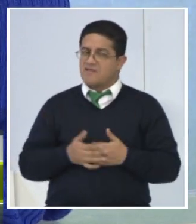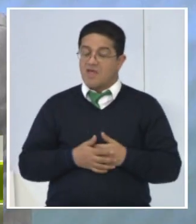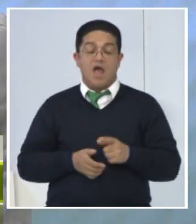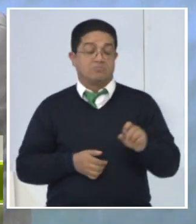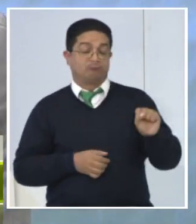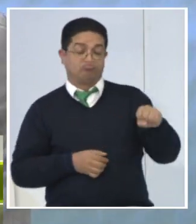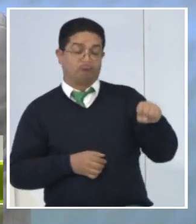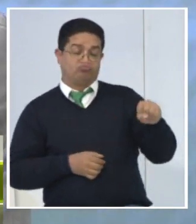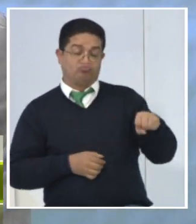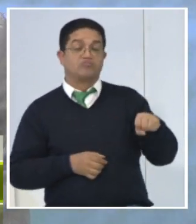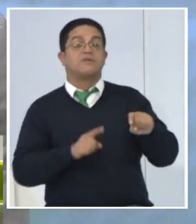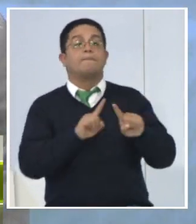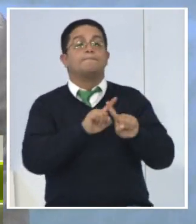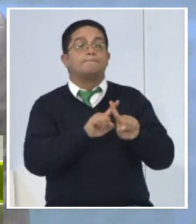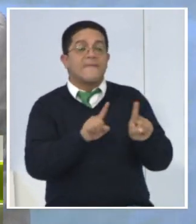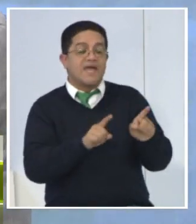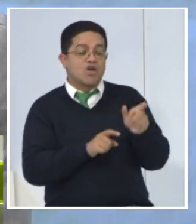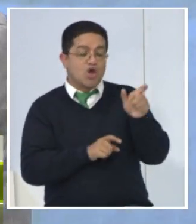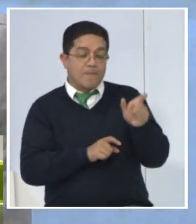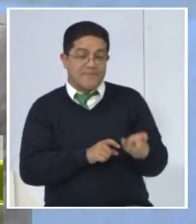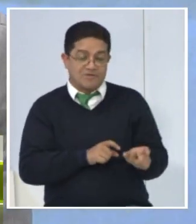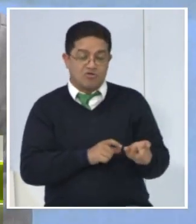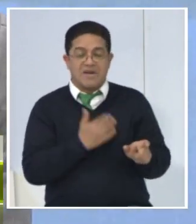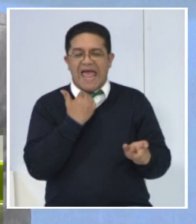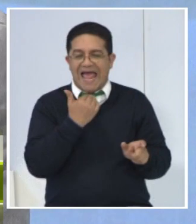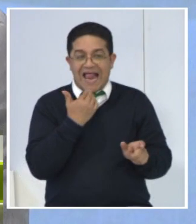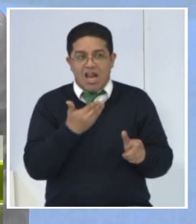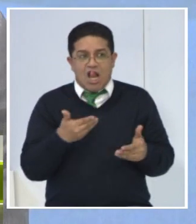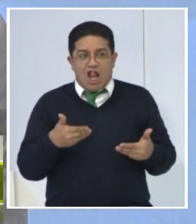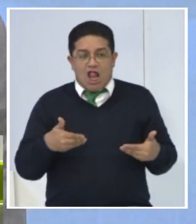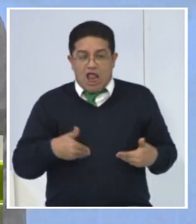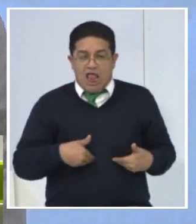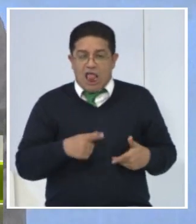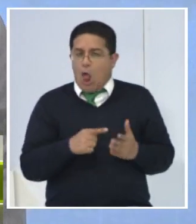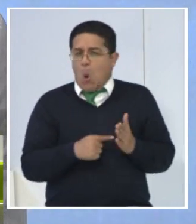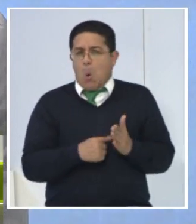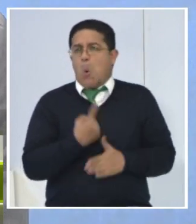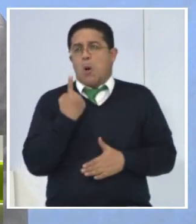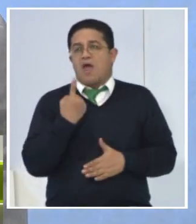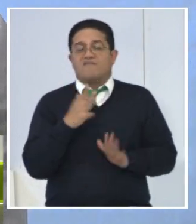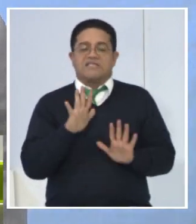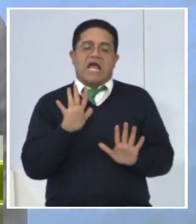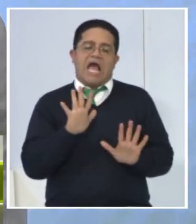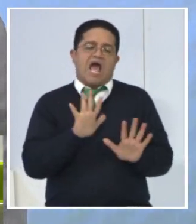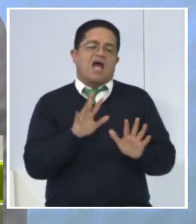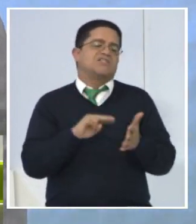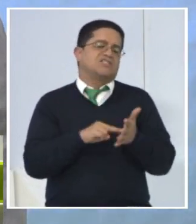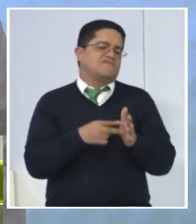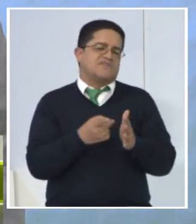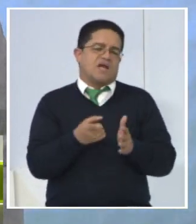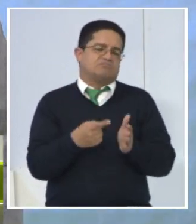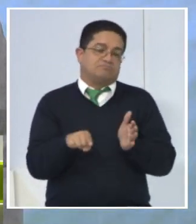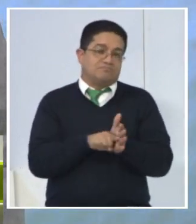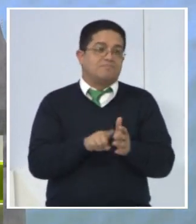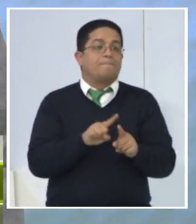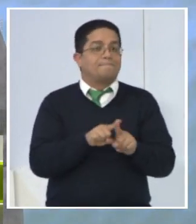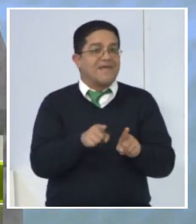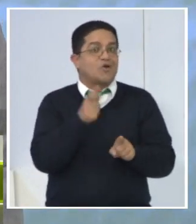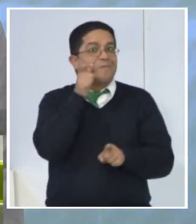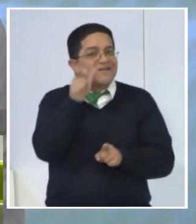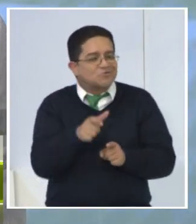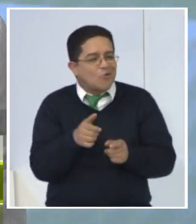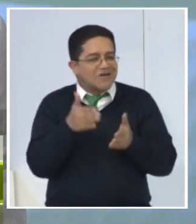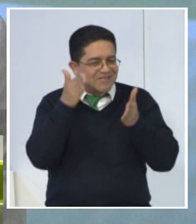ideal pues obviamente si el paciente fue algo que hizo de manera ocasional, pues muy difícilmente pueda repetir, pero si el paciente se